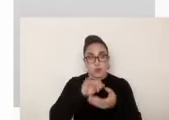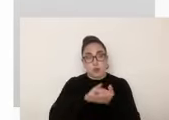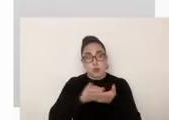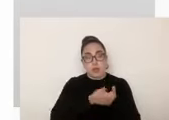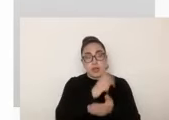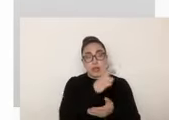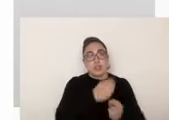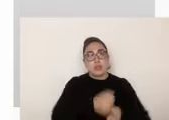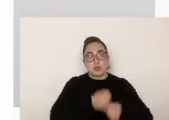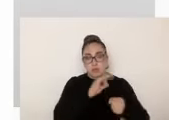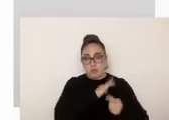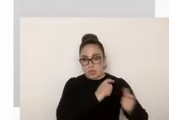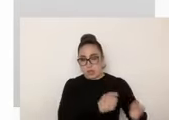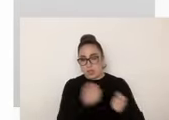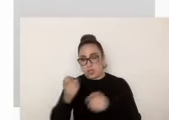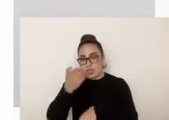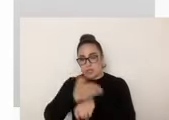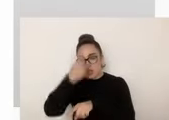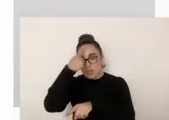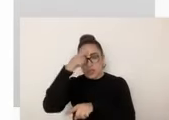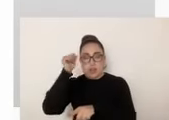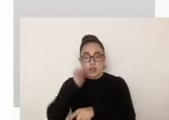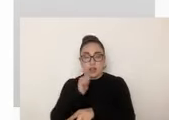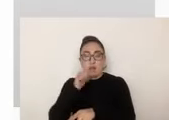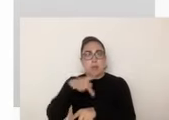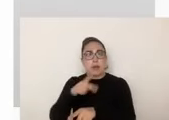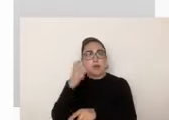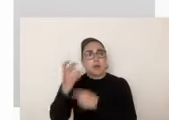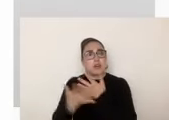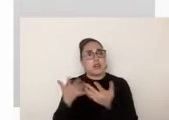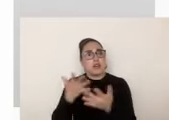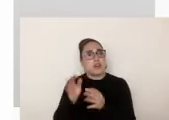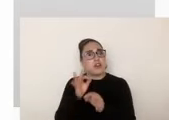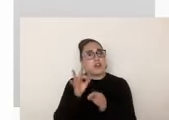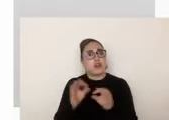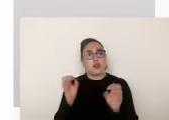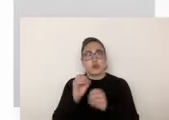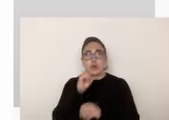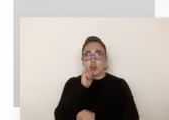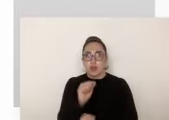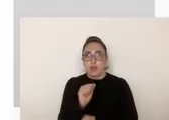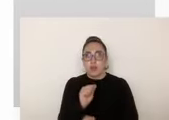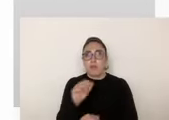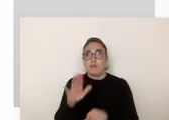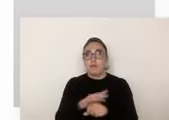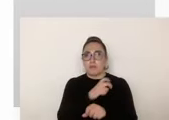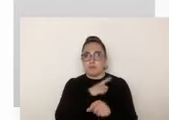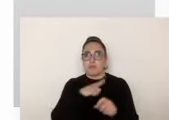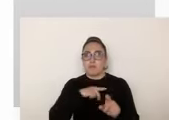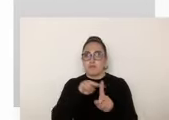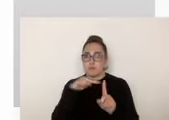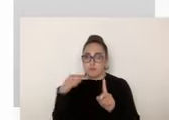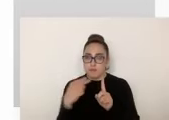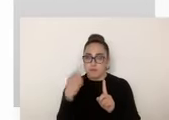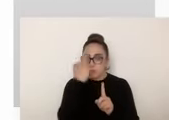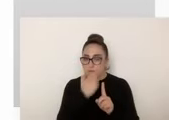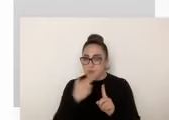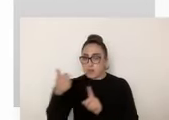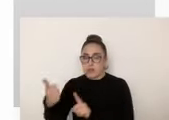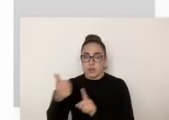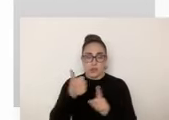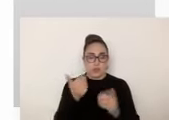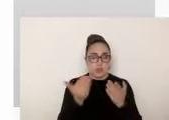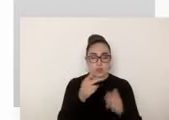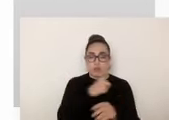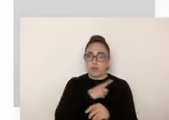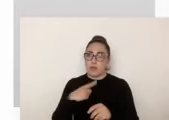sí pena de muerte cuando no se aplicaba. Por lo tanto, hoy nos hablan del funcionalismo desde una perspectiva funcionalista. Habría que haberlo investigado